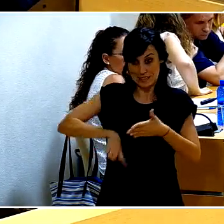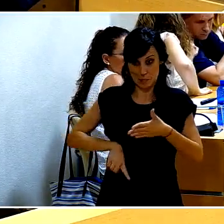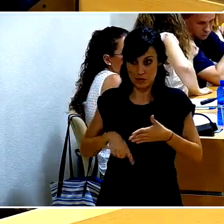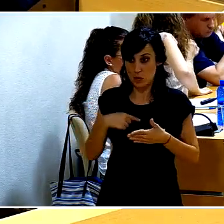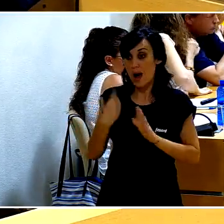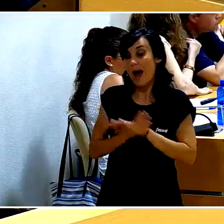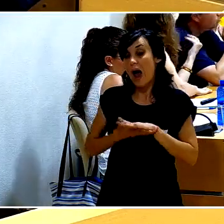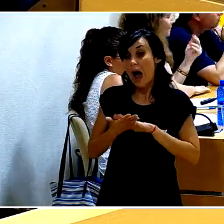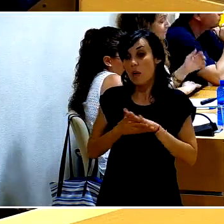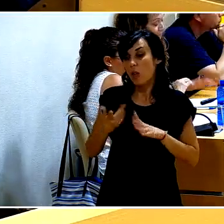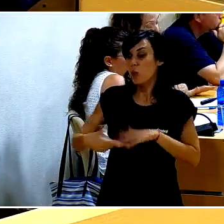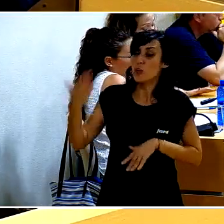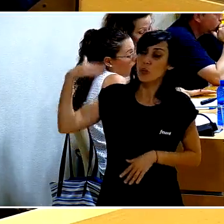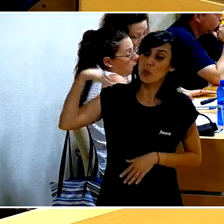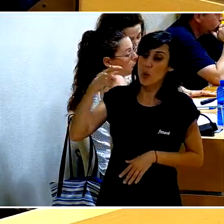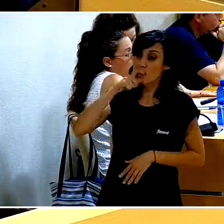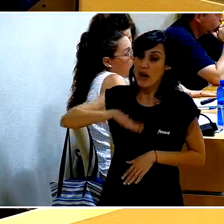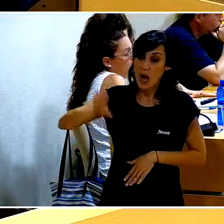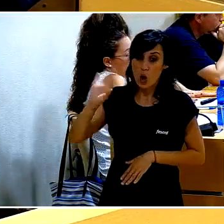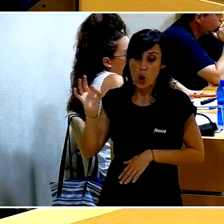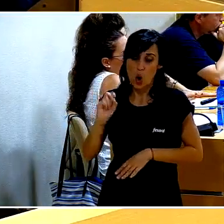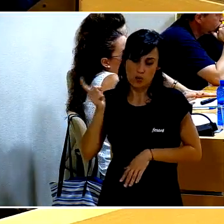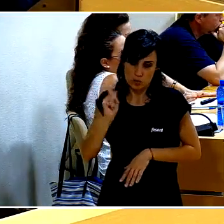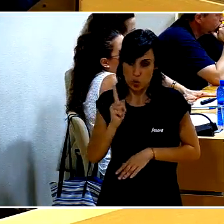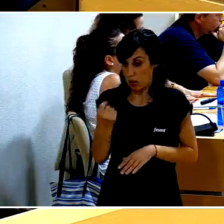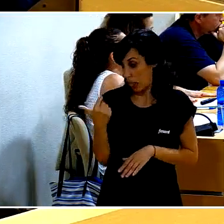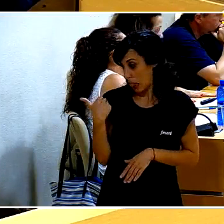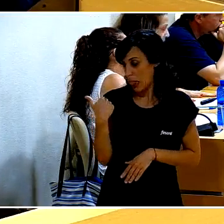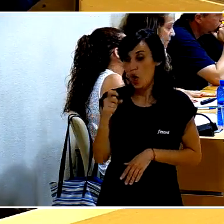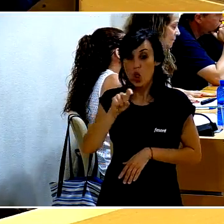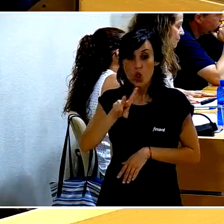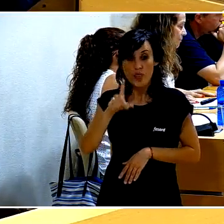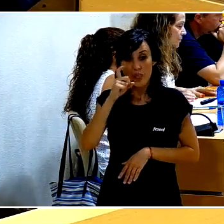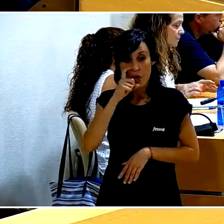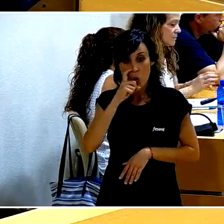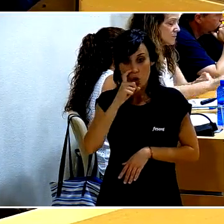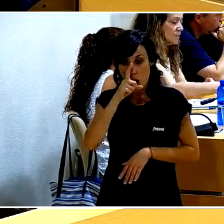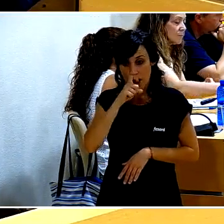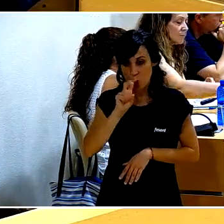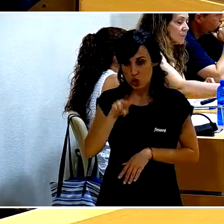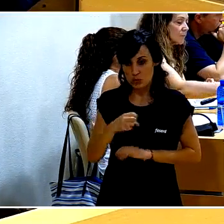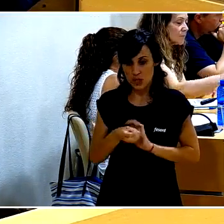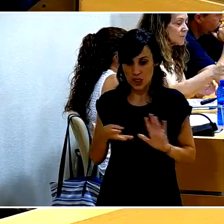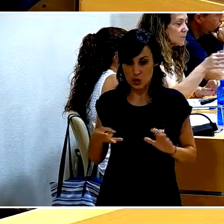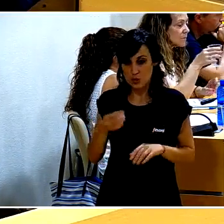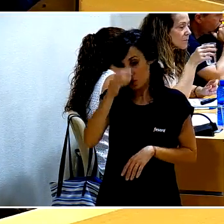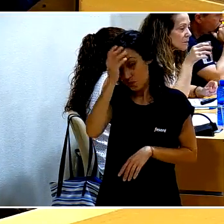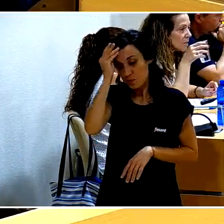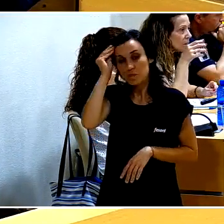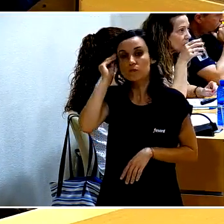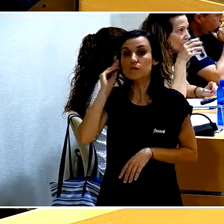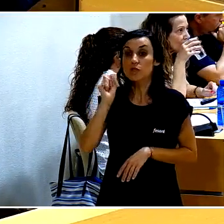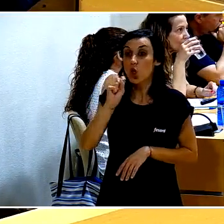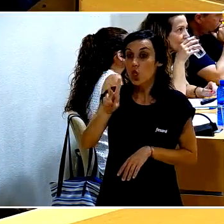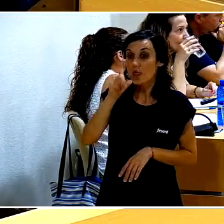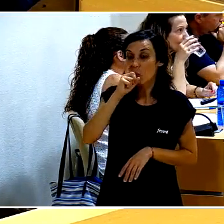hablando de tiempos de Franco ni del pasado. El 12 de junio del año 2018. El 12 de